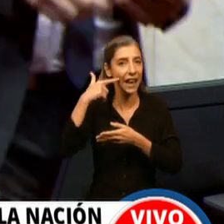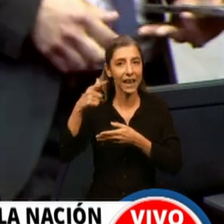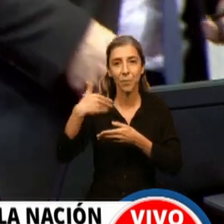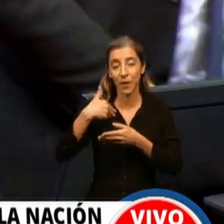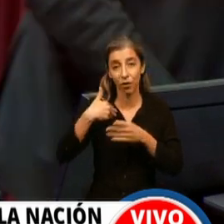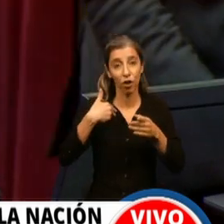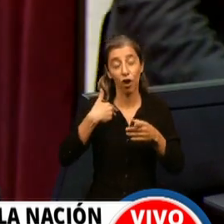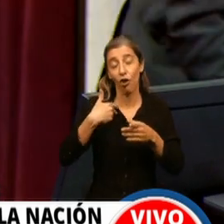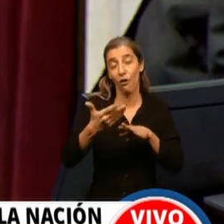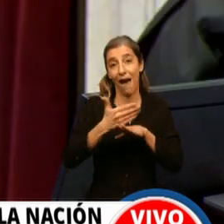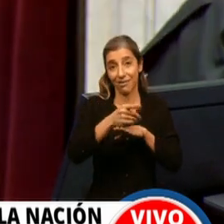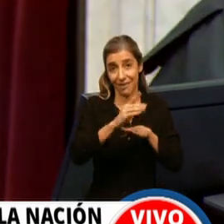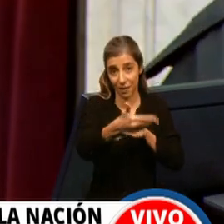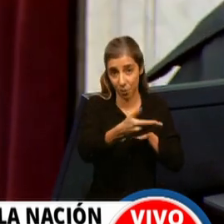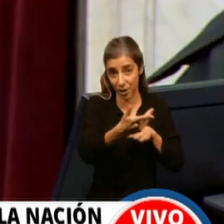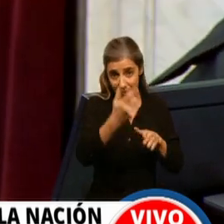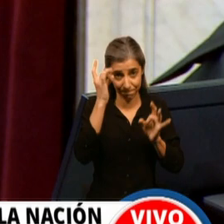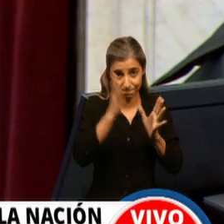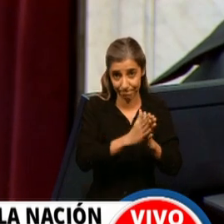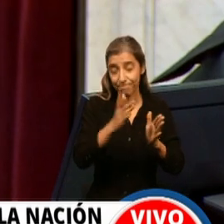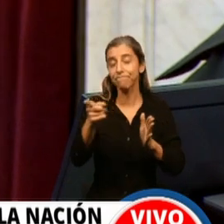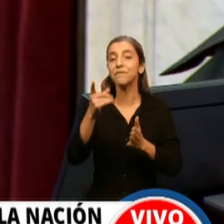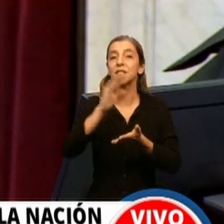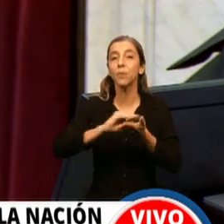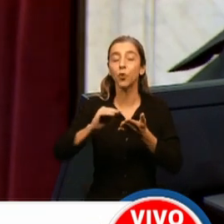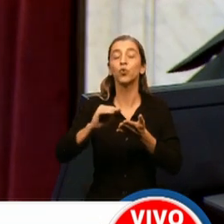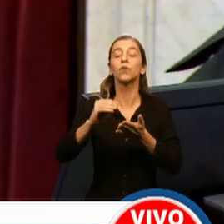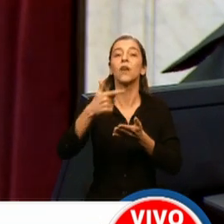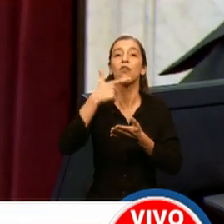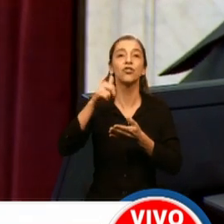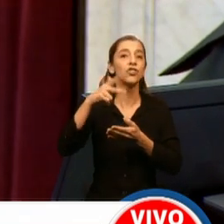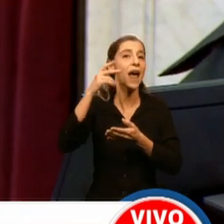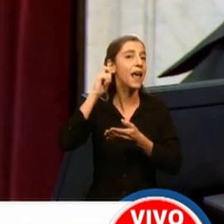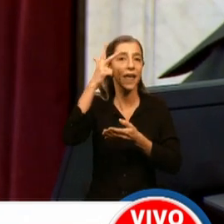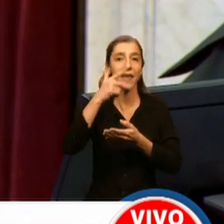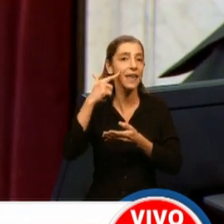que el suyo si me disculpa diputado sarghini en el uso de la palabra